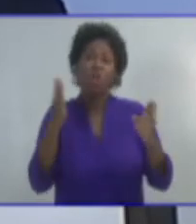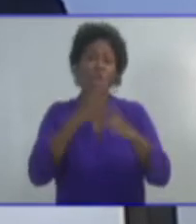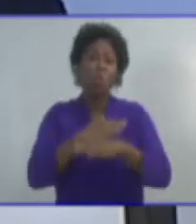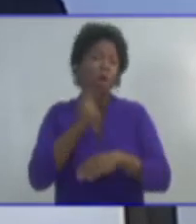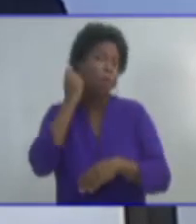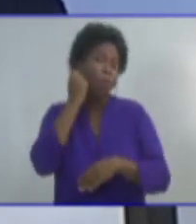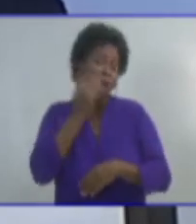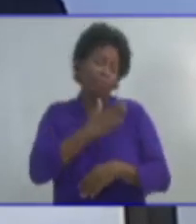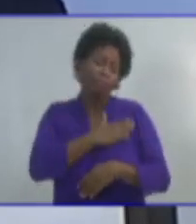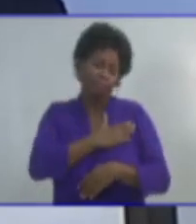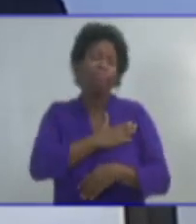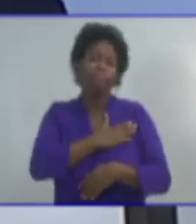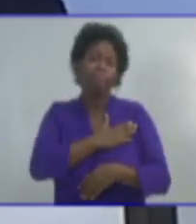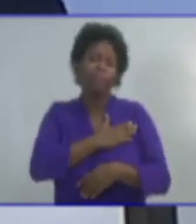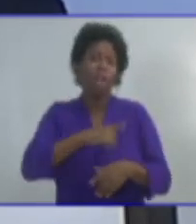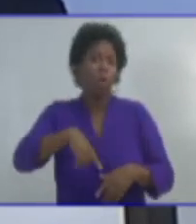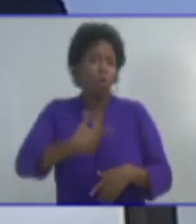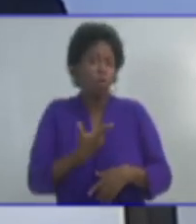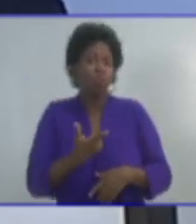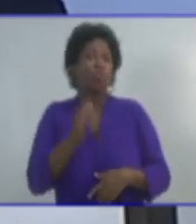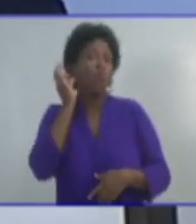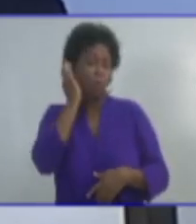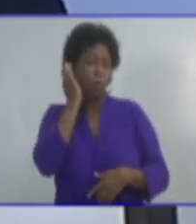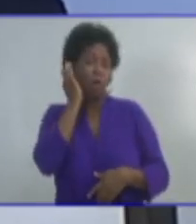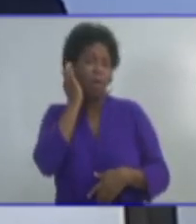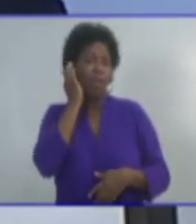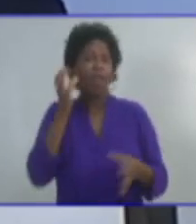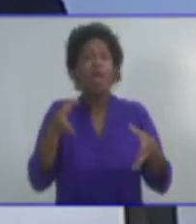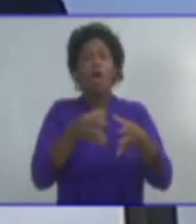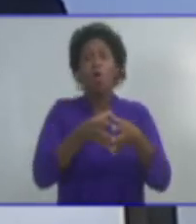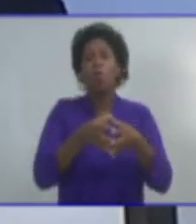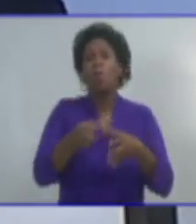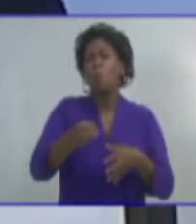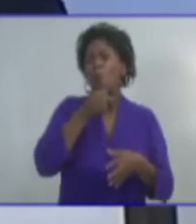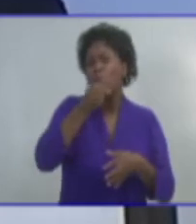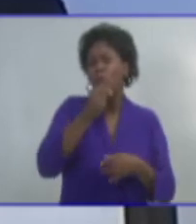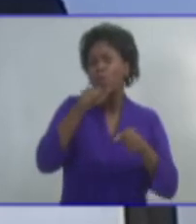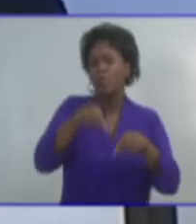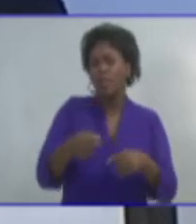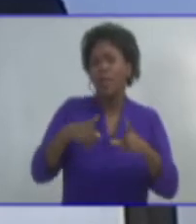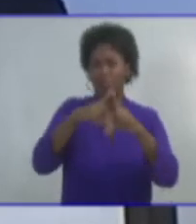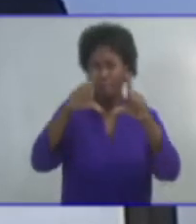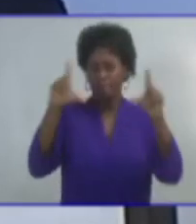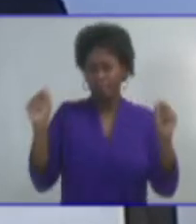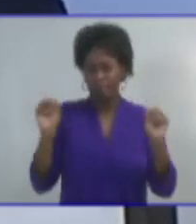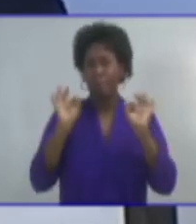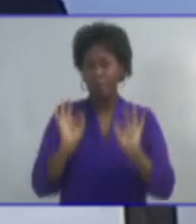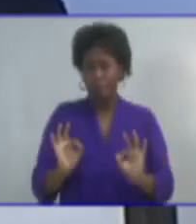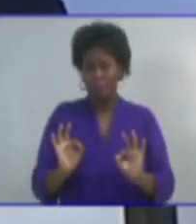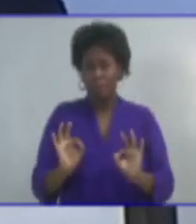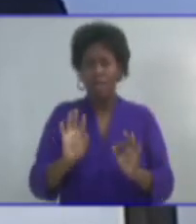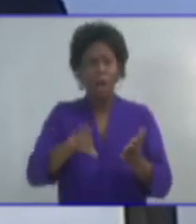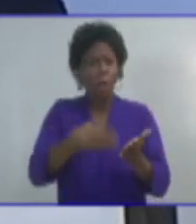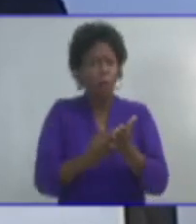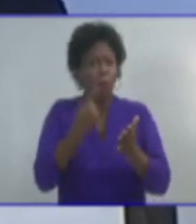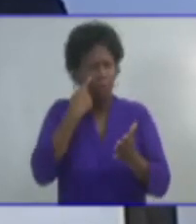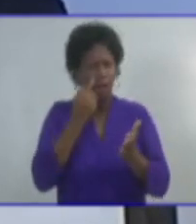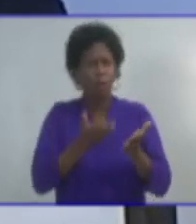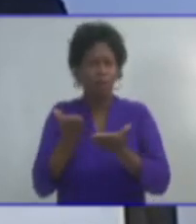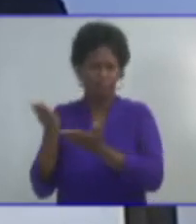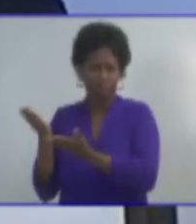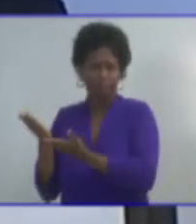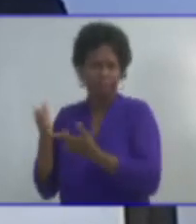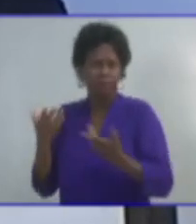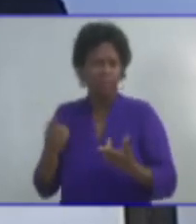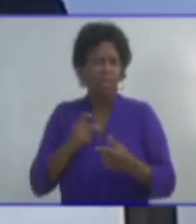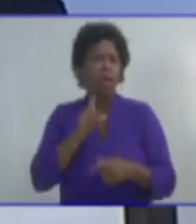sensible pérdida para la cultura cubana y para el gremio periodístico en nuestro país. Precisamente les proponemos un fragmento de